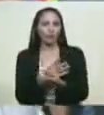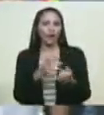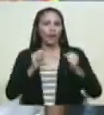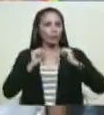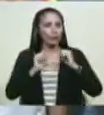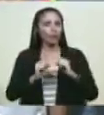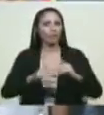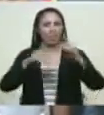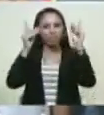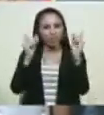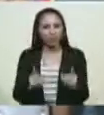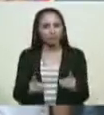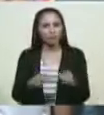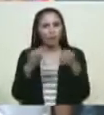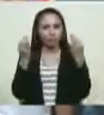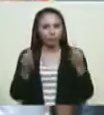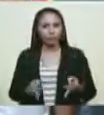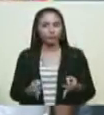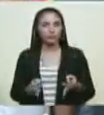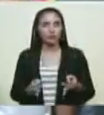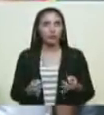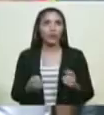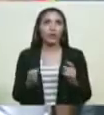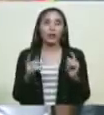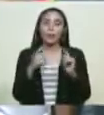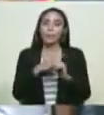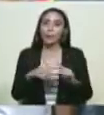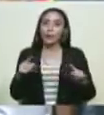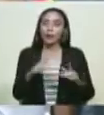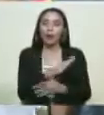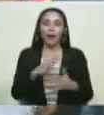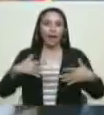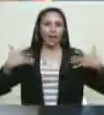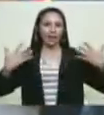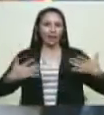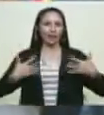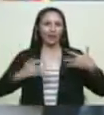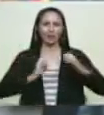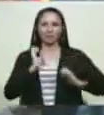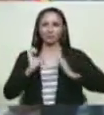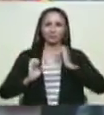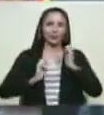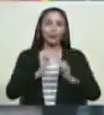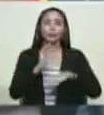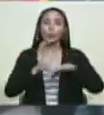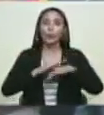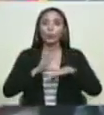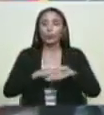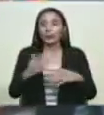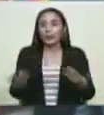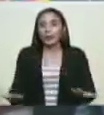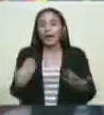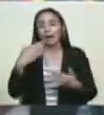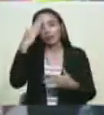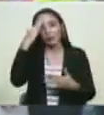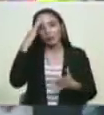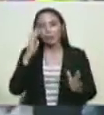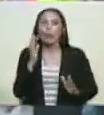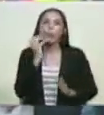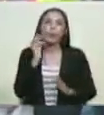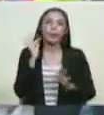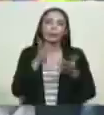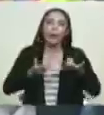decisión de lucha, pero también con mucha alegría, porque sabemos que somos los hijos de Hugo